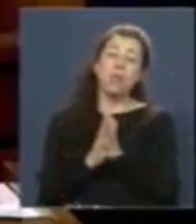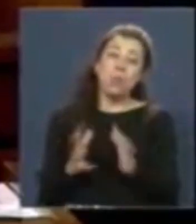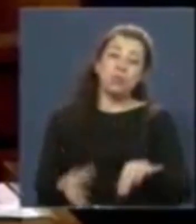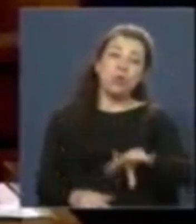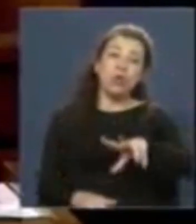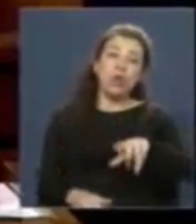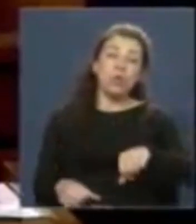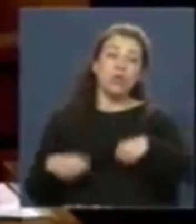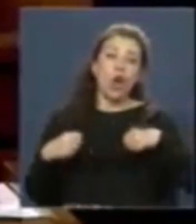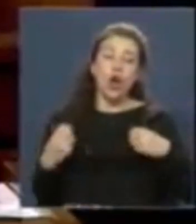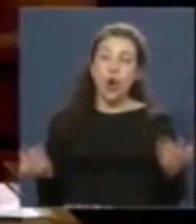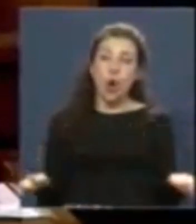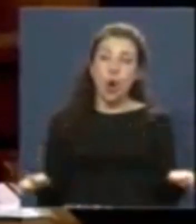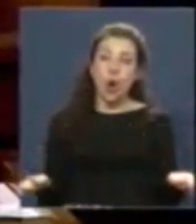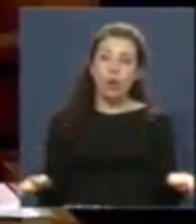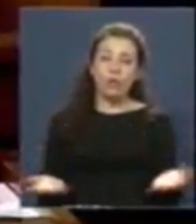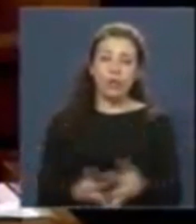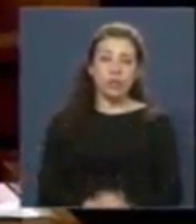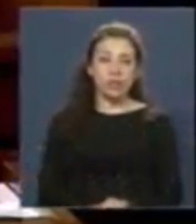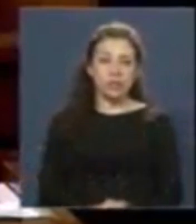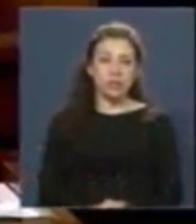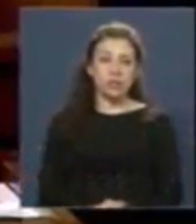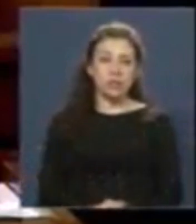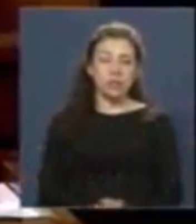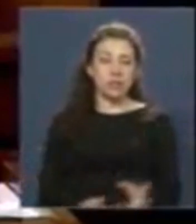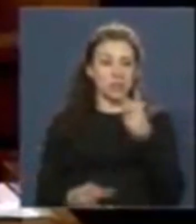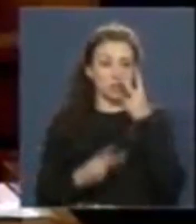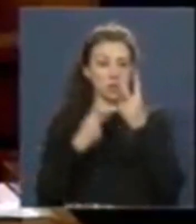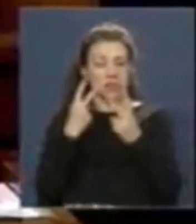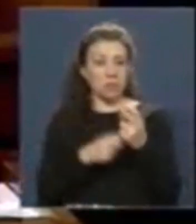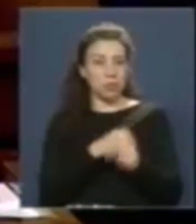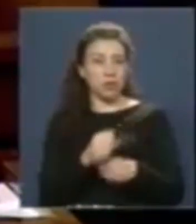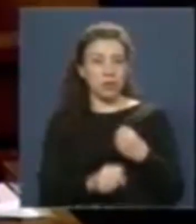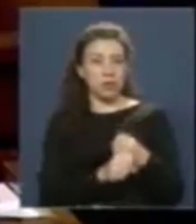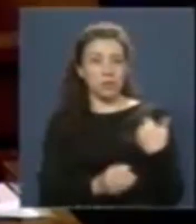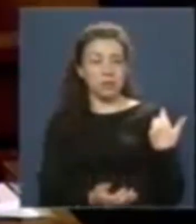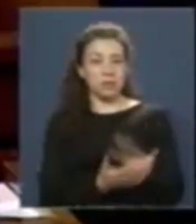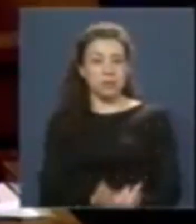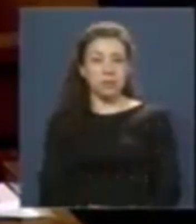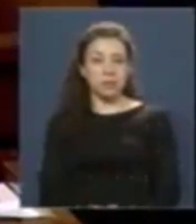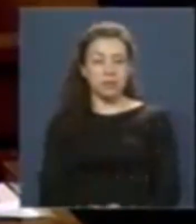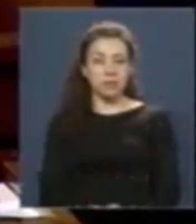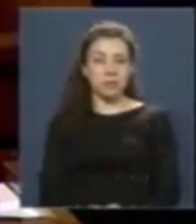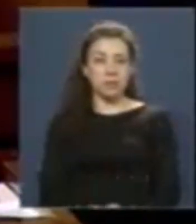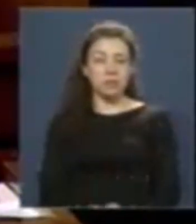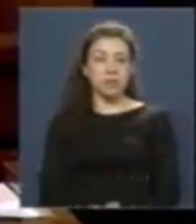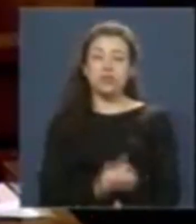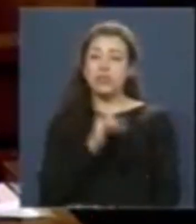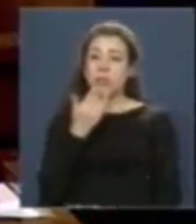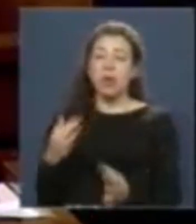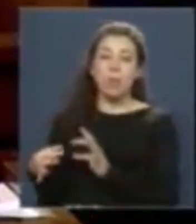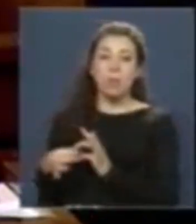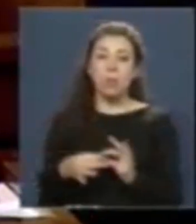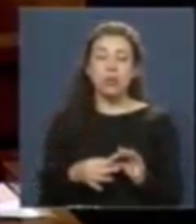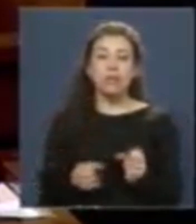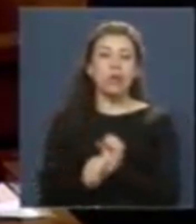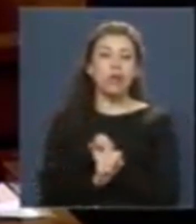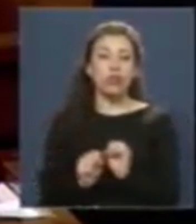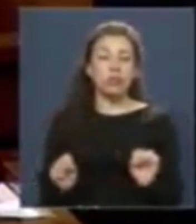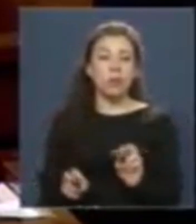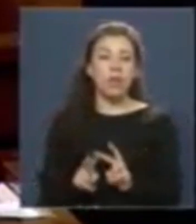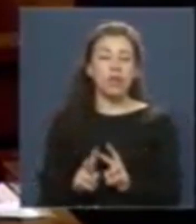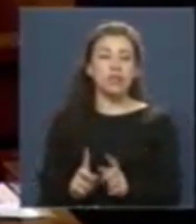delincuencia juvenil que hemos estado evidenciando en los últimos años. No se advierte la razón por la cual no sea posible